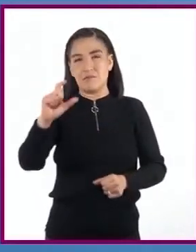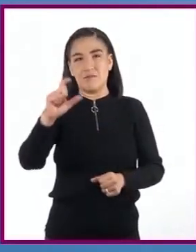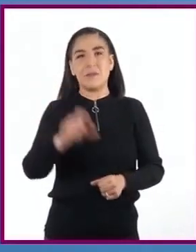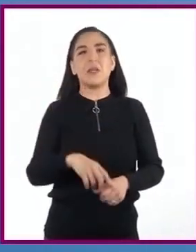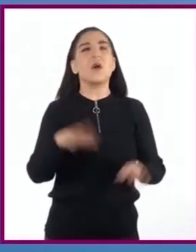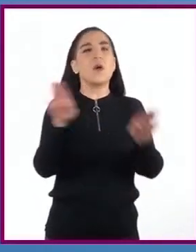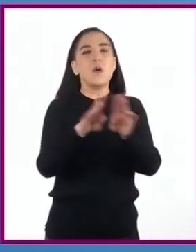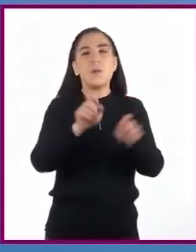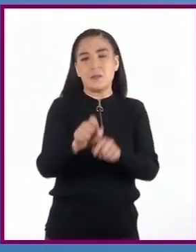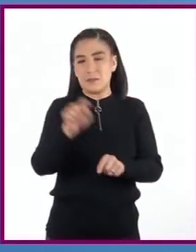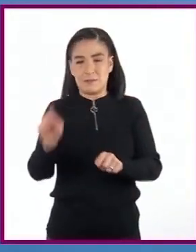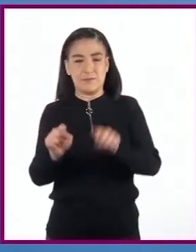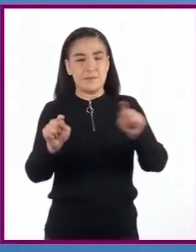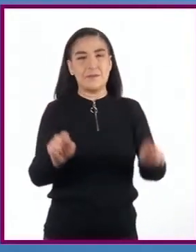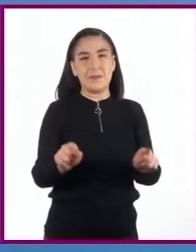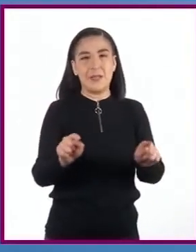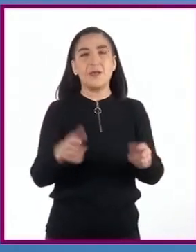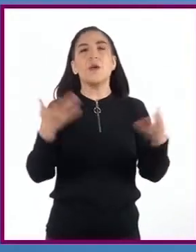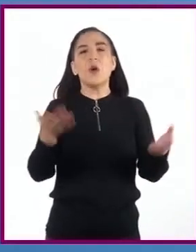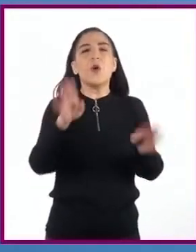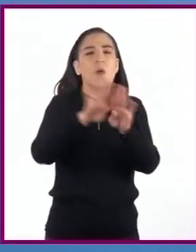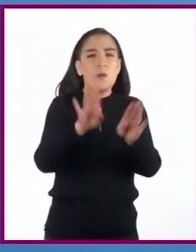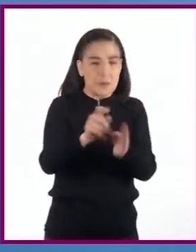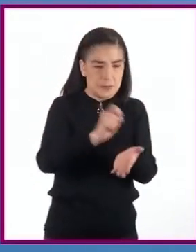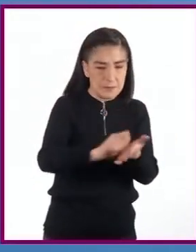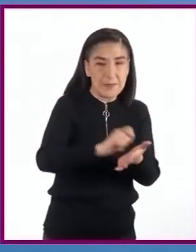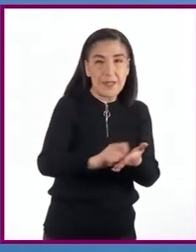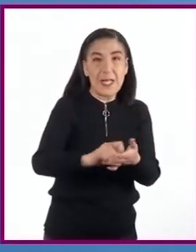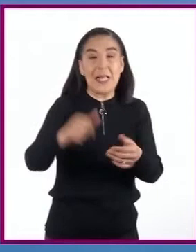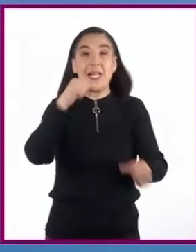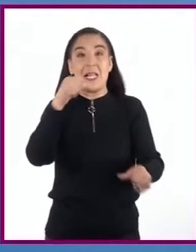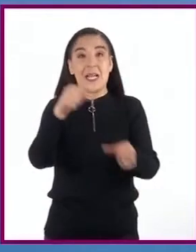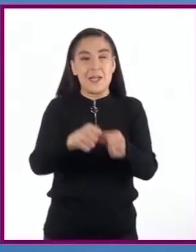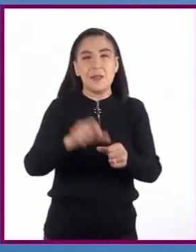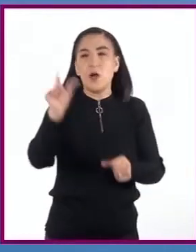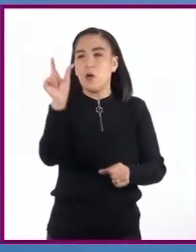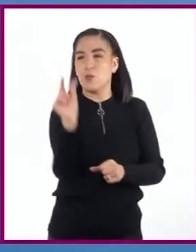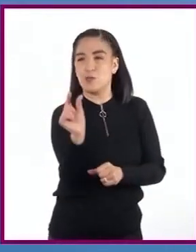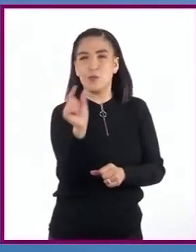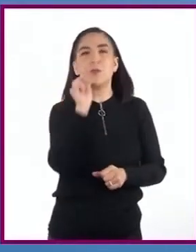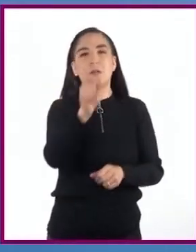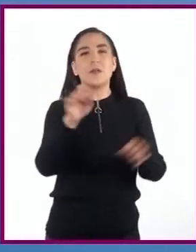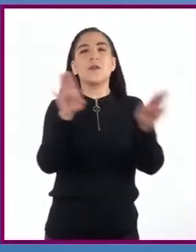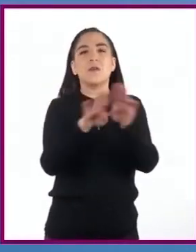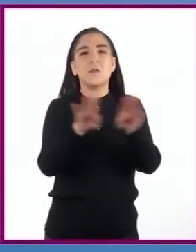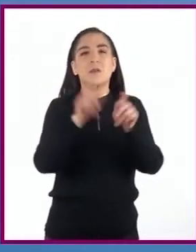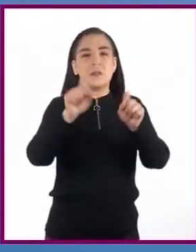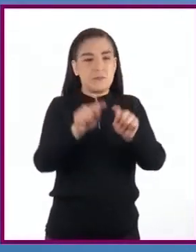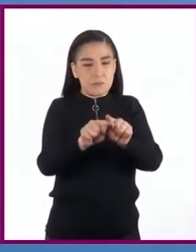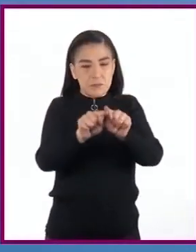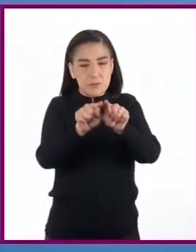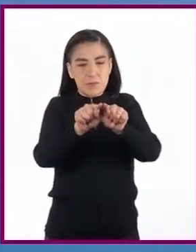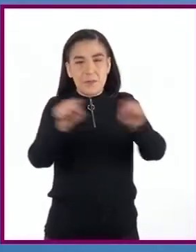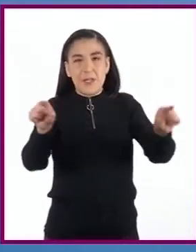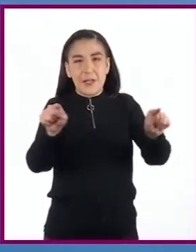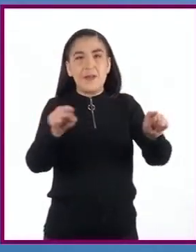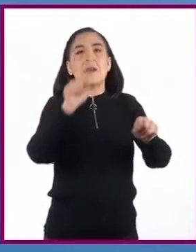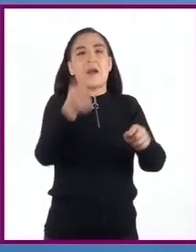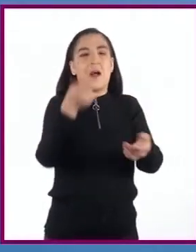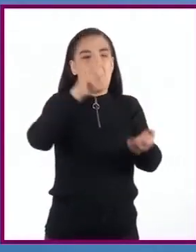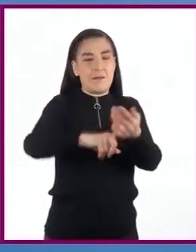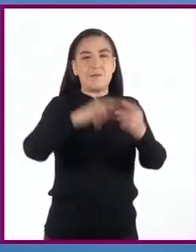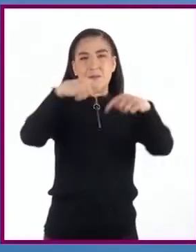limitan, escribiendo las letras juntas y colocando una línea recta horizontal en la parte superior de